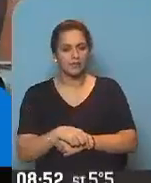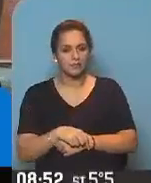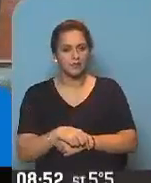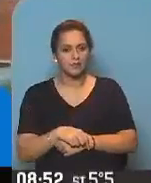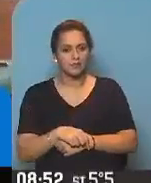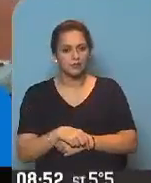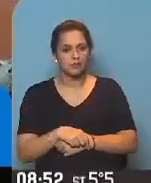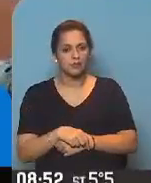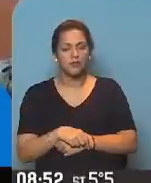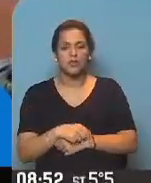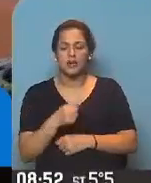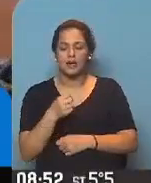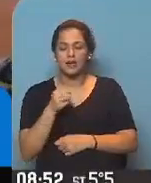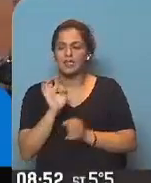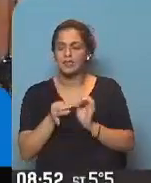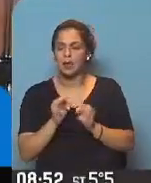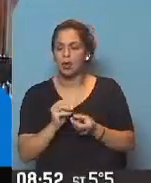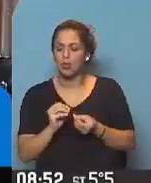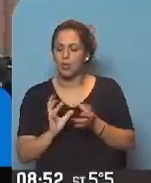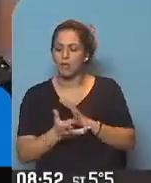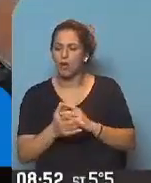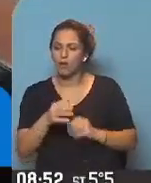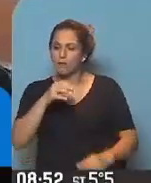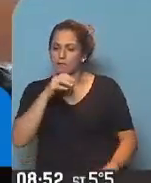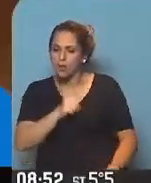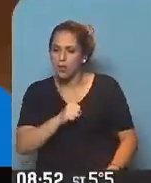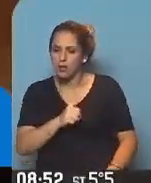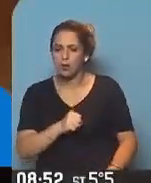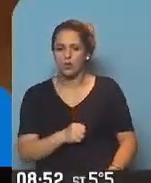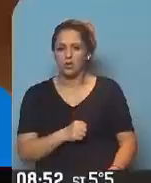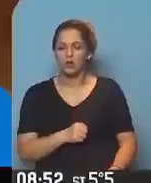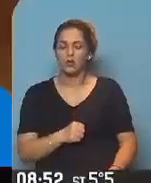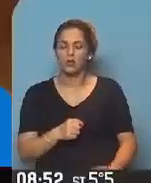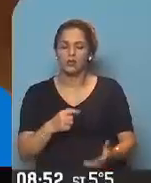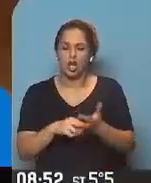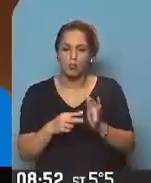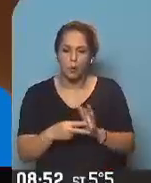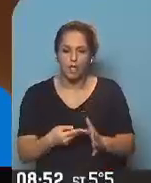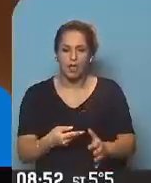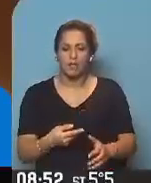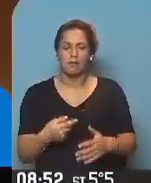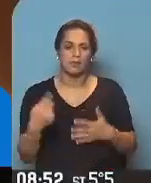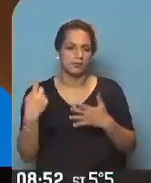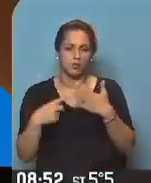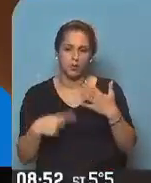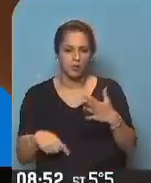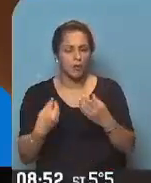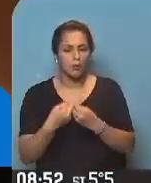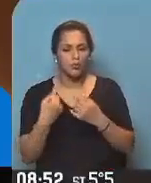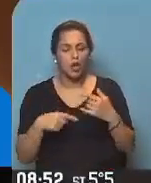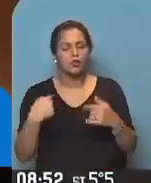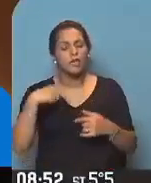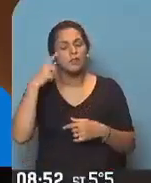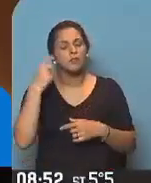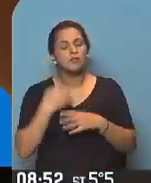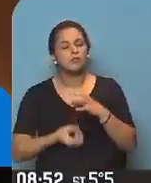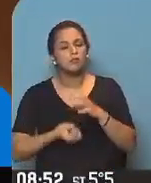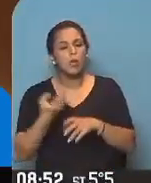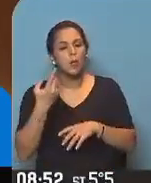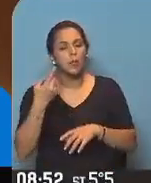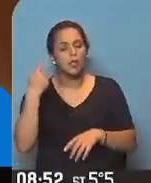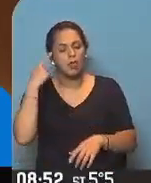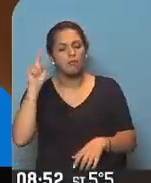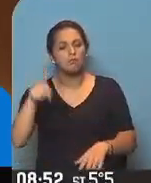y que supo resistir los embates de las coyunturas de las crisis y que nació por